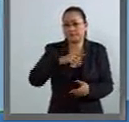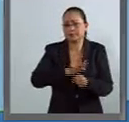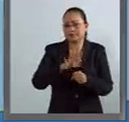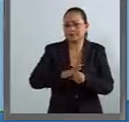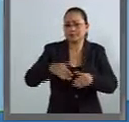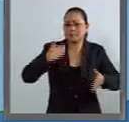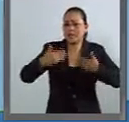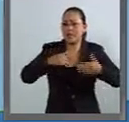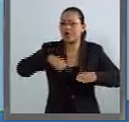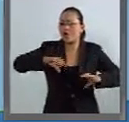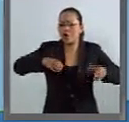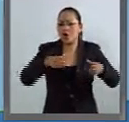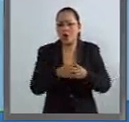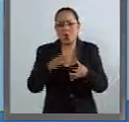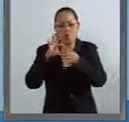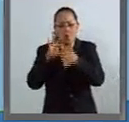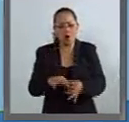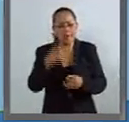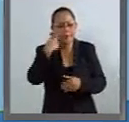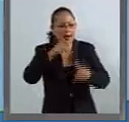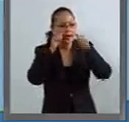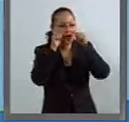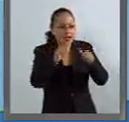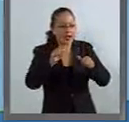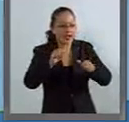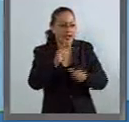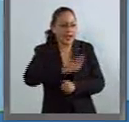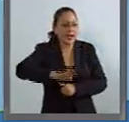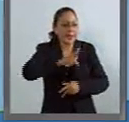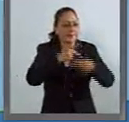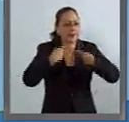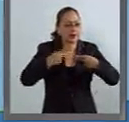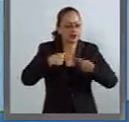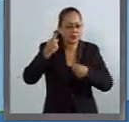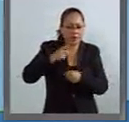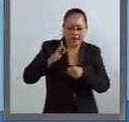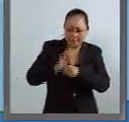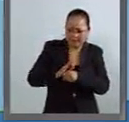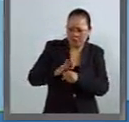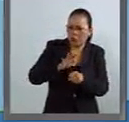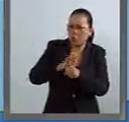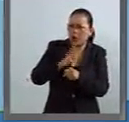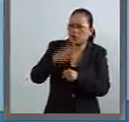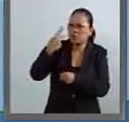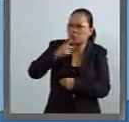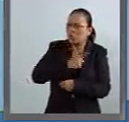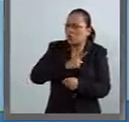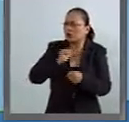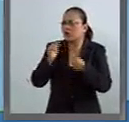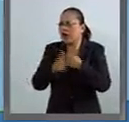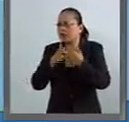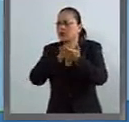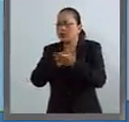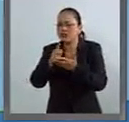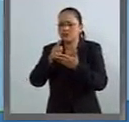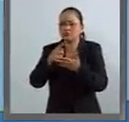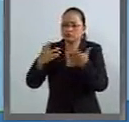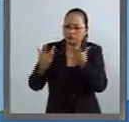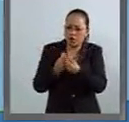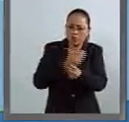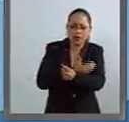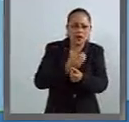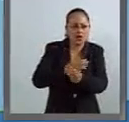un marco común de atención para la gente, de defensa de las audiencias y también de acompañamiento para